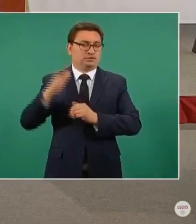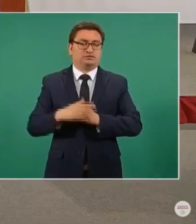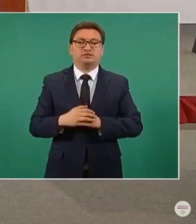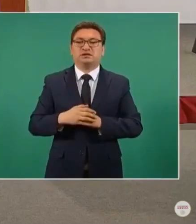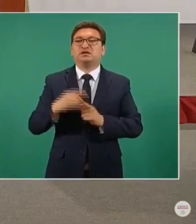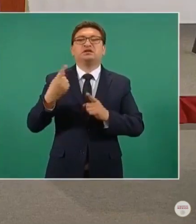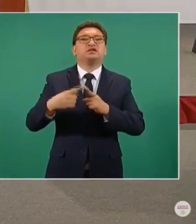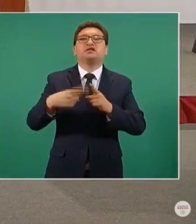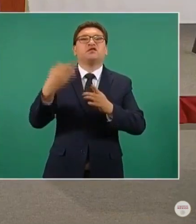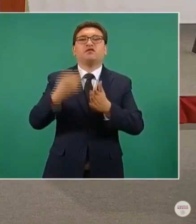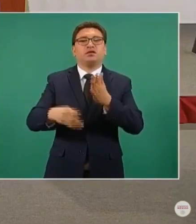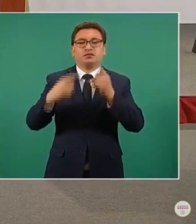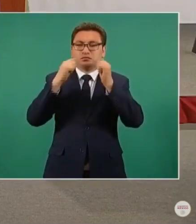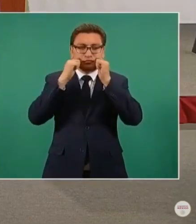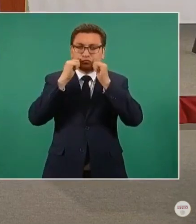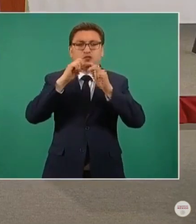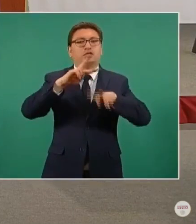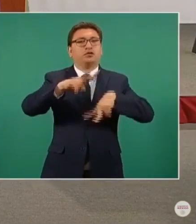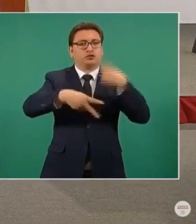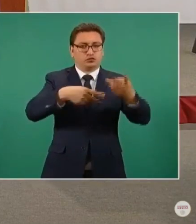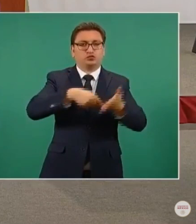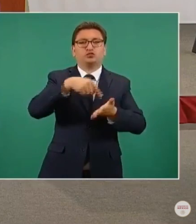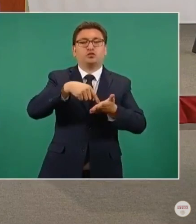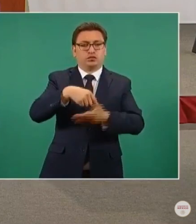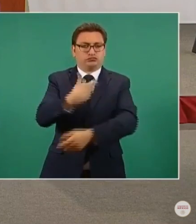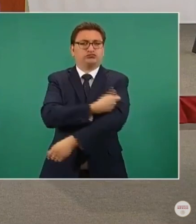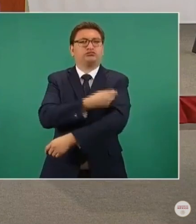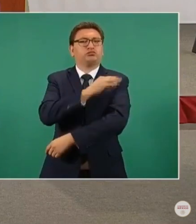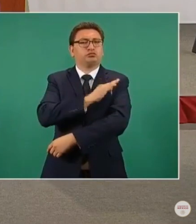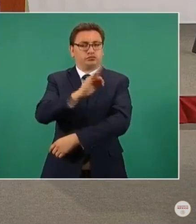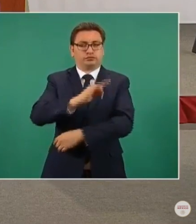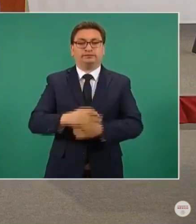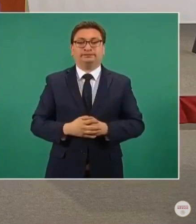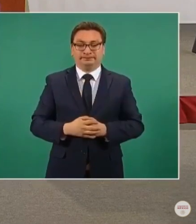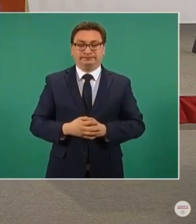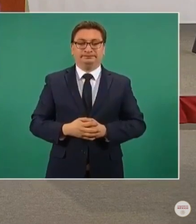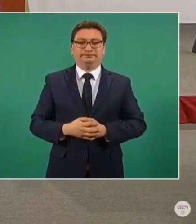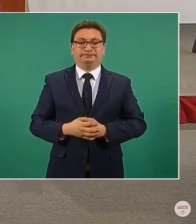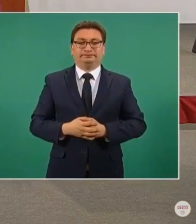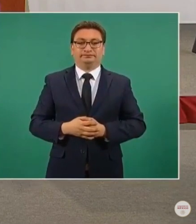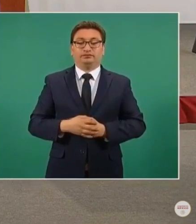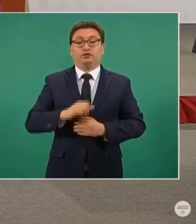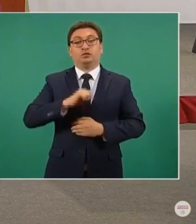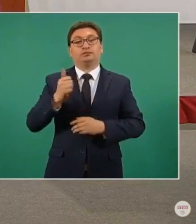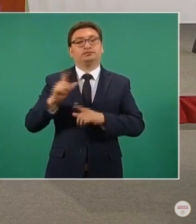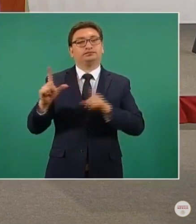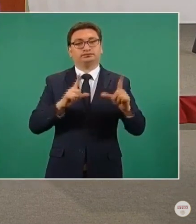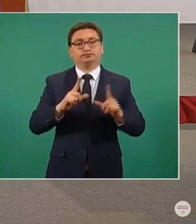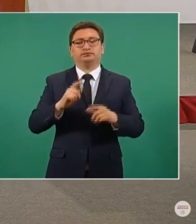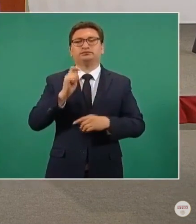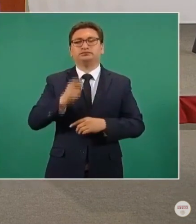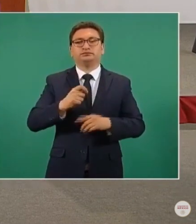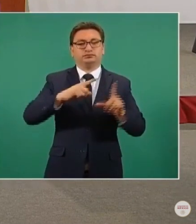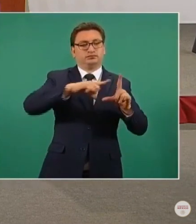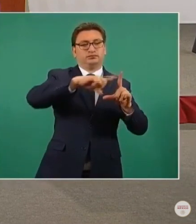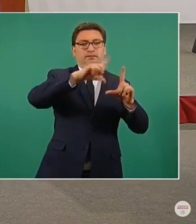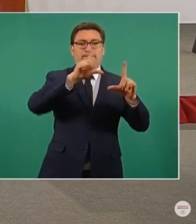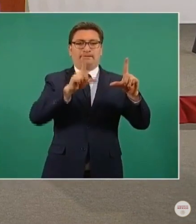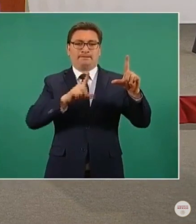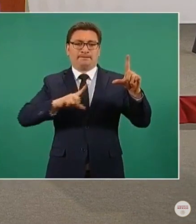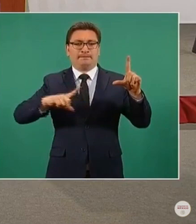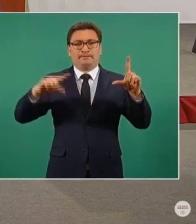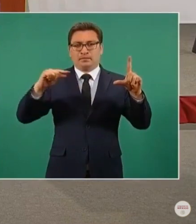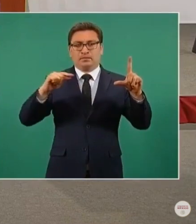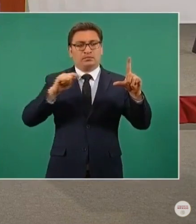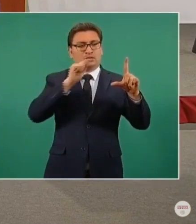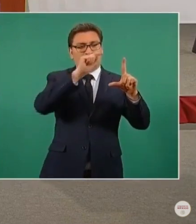se acerca a los centros de vacunación y será vacunado. En la siguiente, por favor. Aquí está un mapa que nos ilustra la